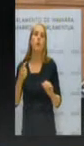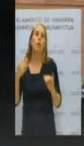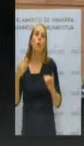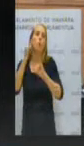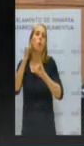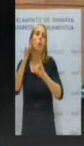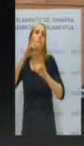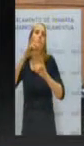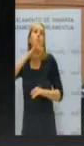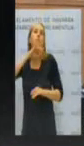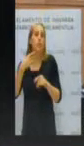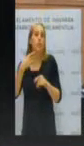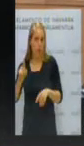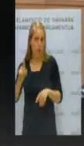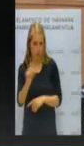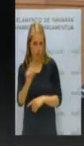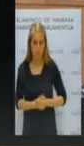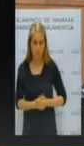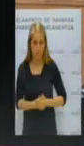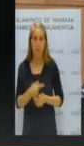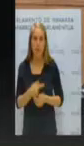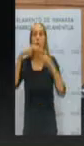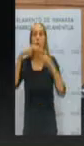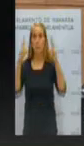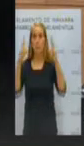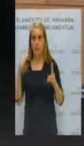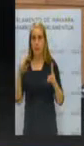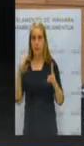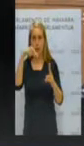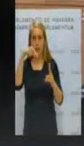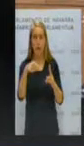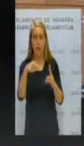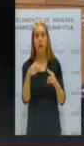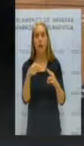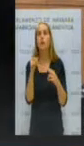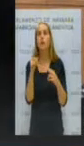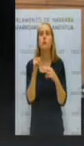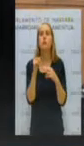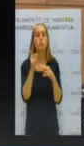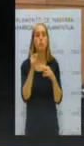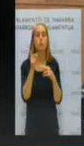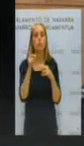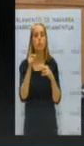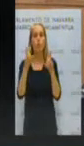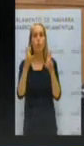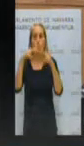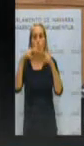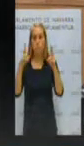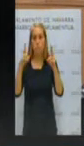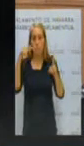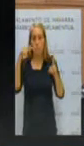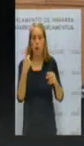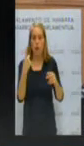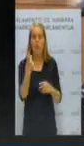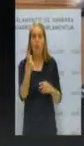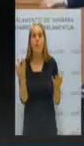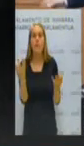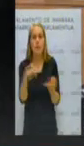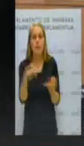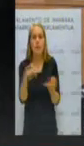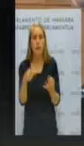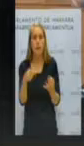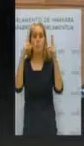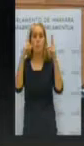Y, en segundo lugar, también que la pasarela no sola, es un elemento. Pero, claro, la pasarela, hace falta llegar a la pasarela y luego de la